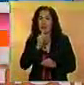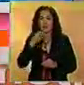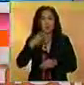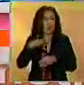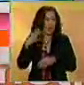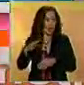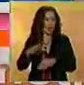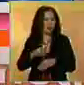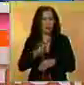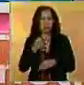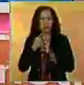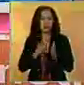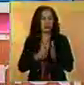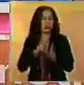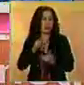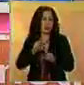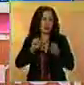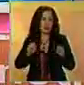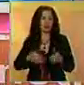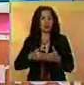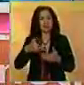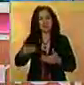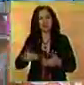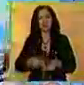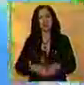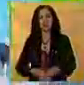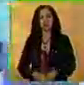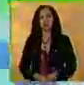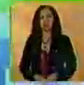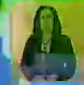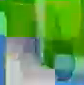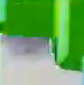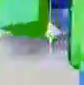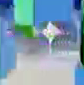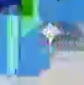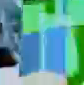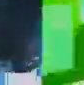son severas, no está indicado este tipo de sistema. Hasta la próxima.